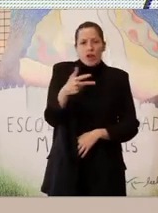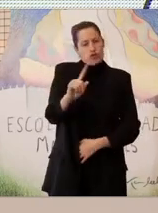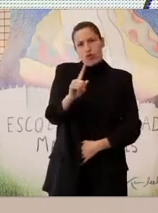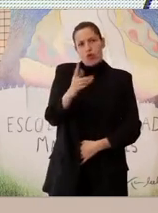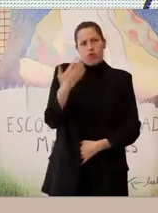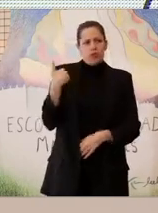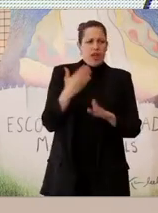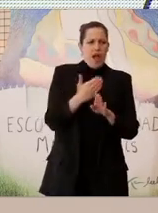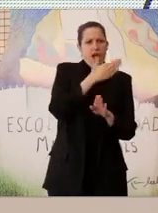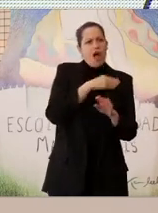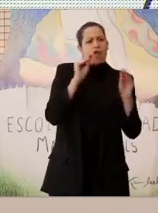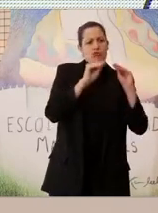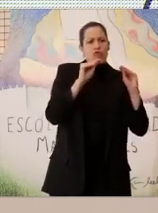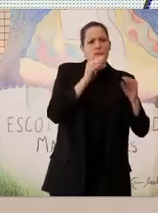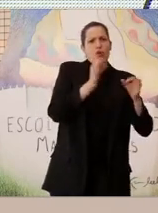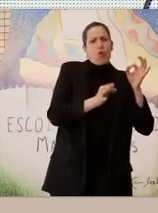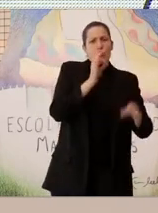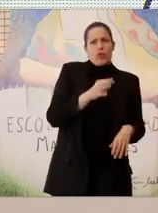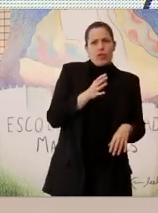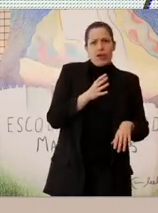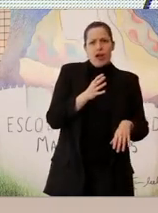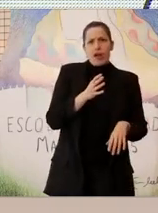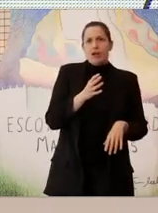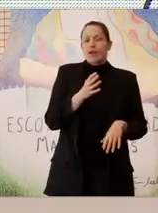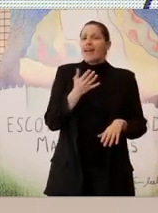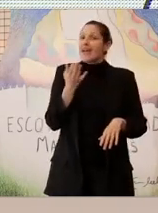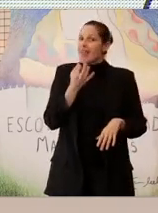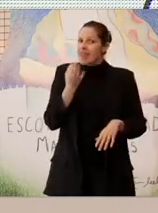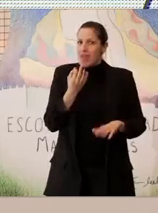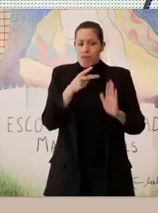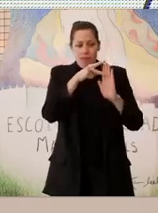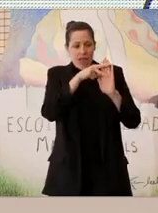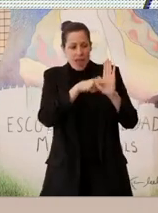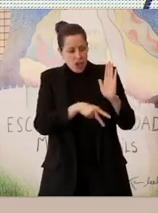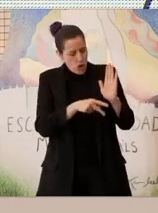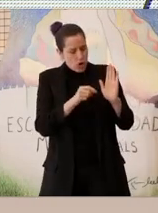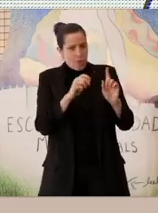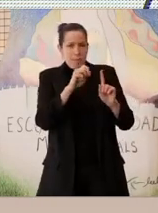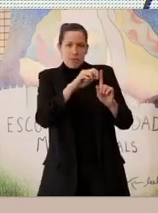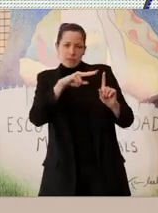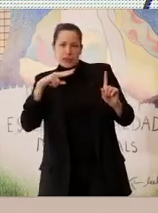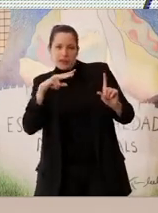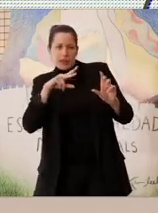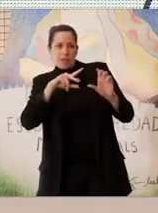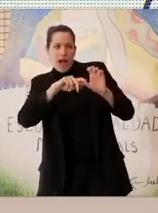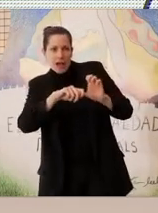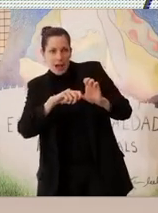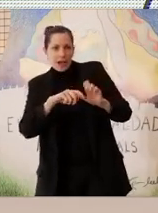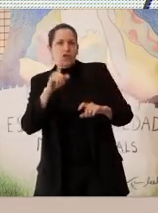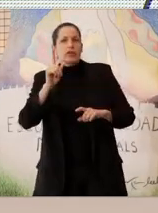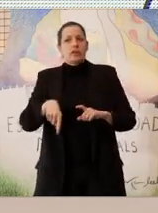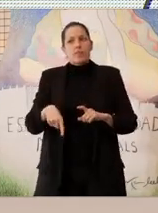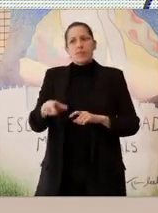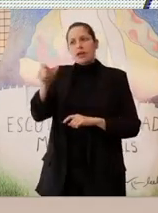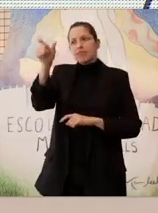en implementar la perspectiva de género en la interpretación de la norma, en la aplicación de la norma, en el tratamiento de los justiciables,